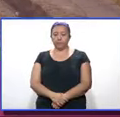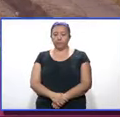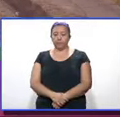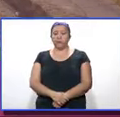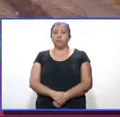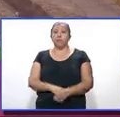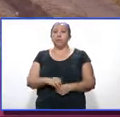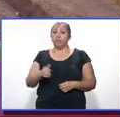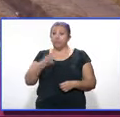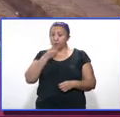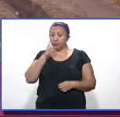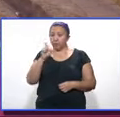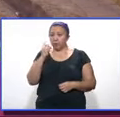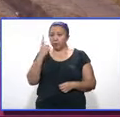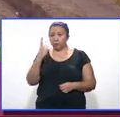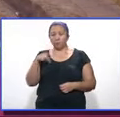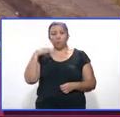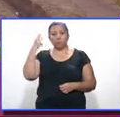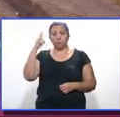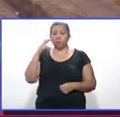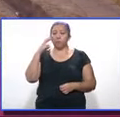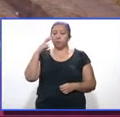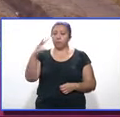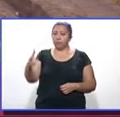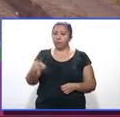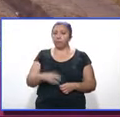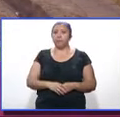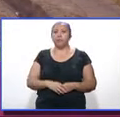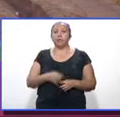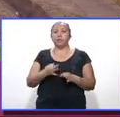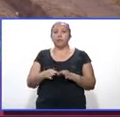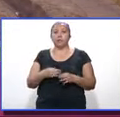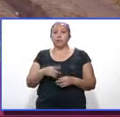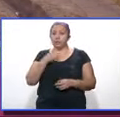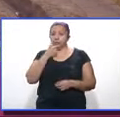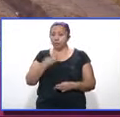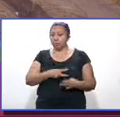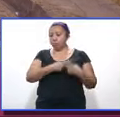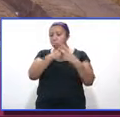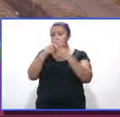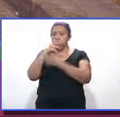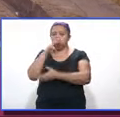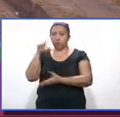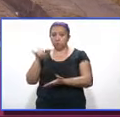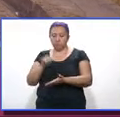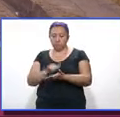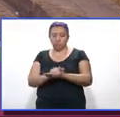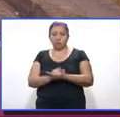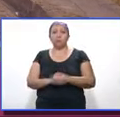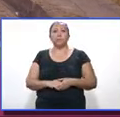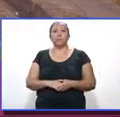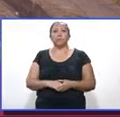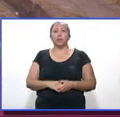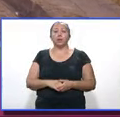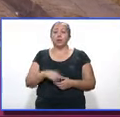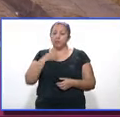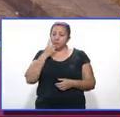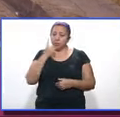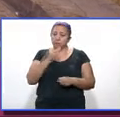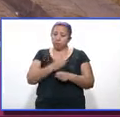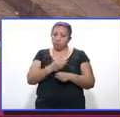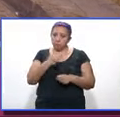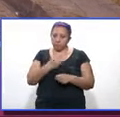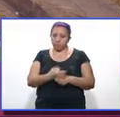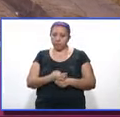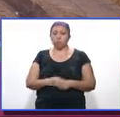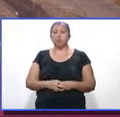Cada 21 de marzo se puede observar la increíble precisión de la astronomía maya integrada a su arquitectura y compartir momentos con